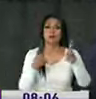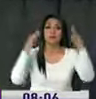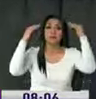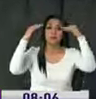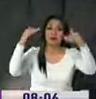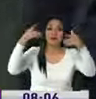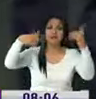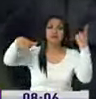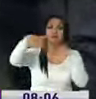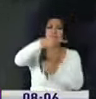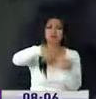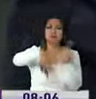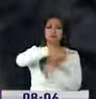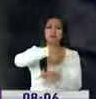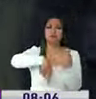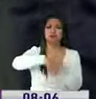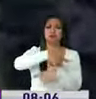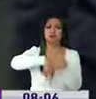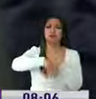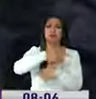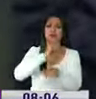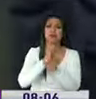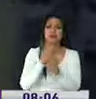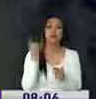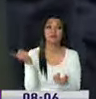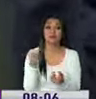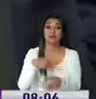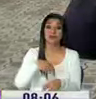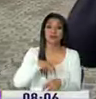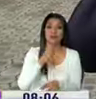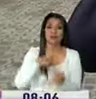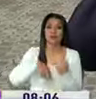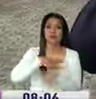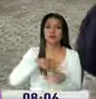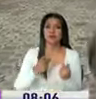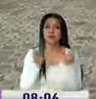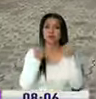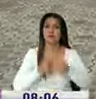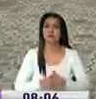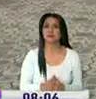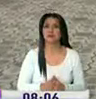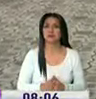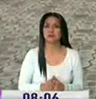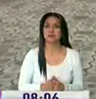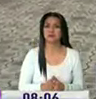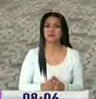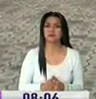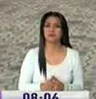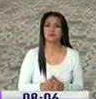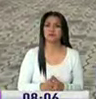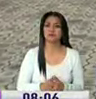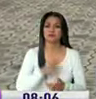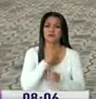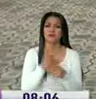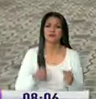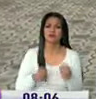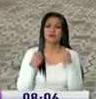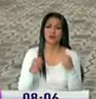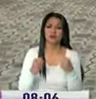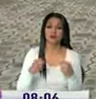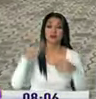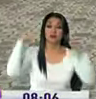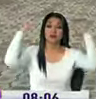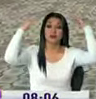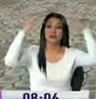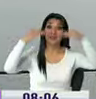la vuelta, no era un viento normal, se daba la vuelta así. Fue fuerte. Que comenzó a levantar las hojas de